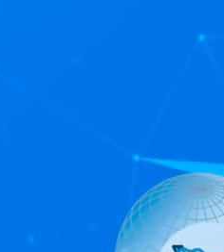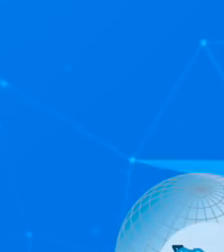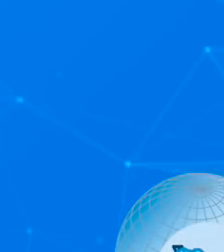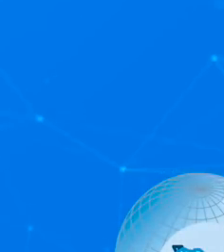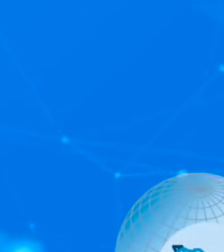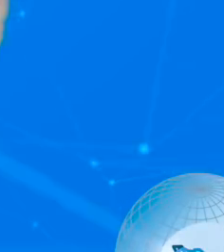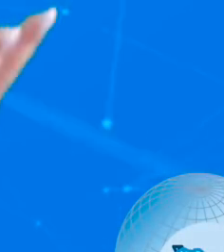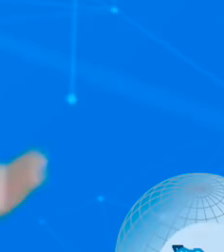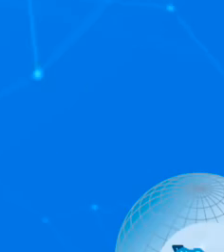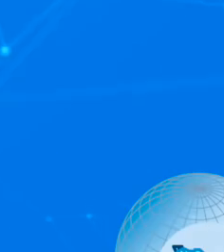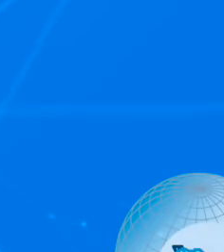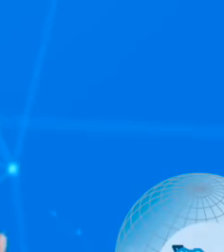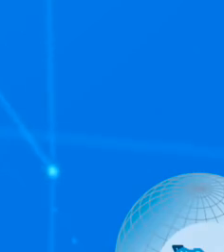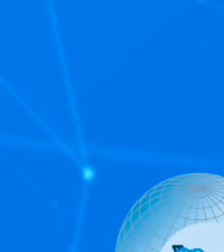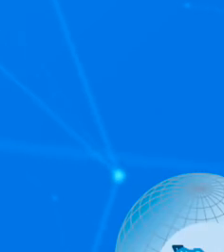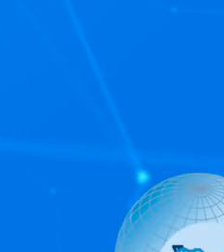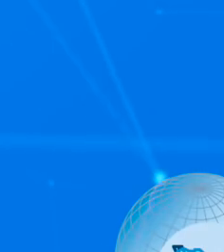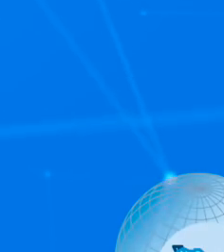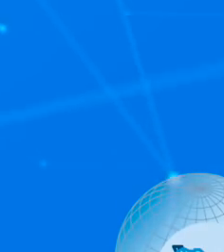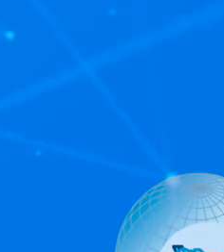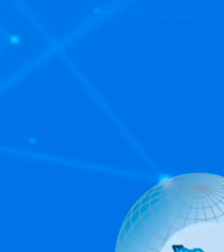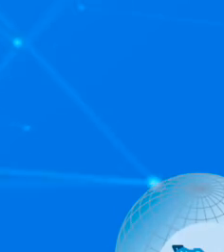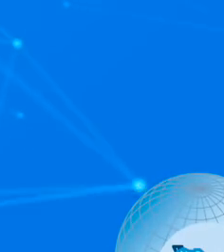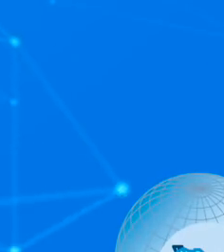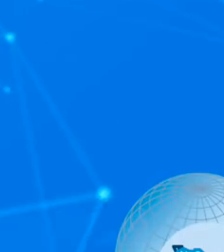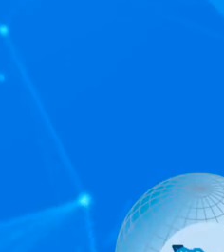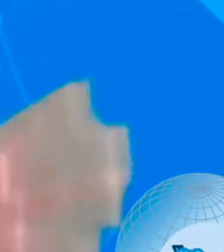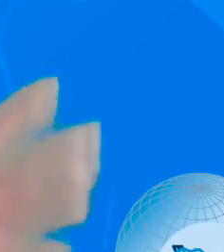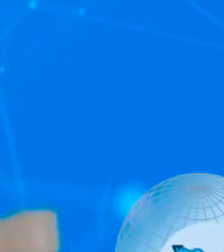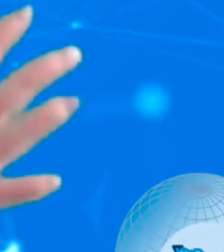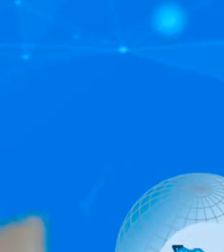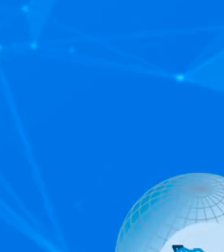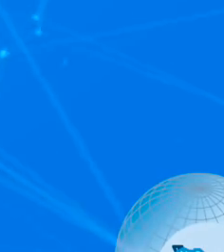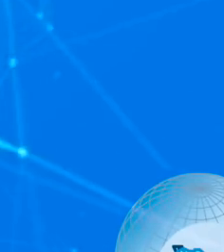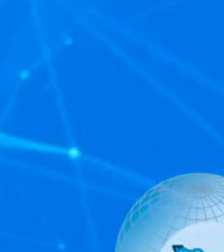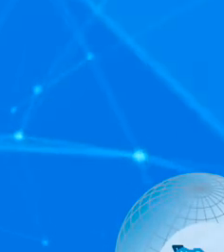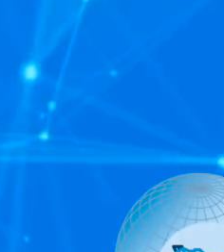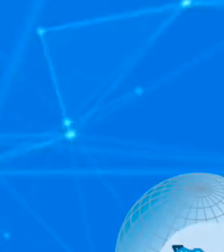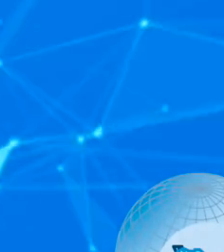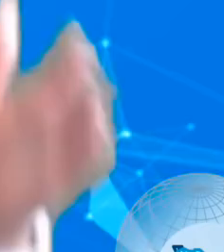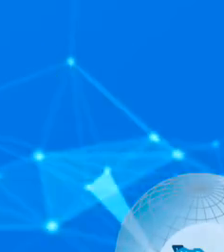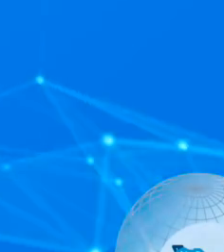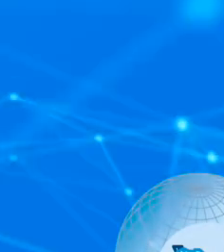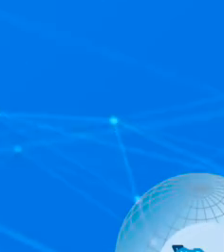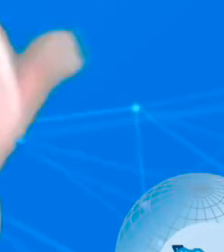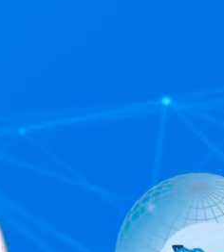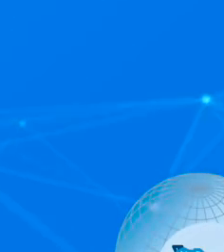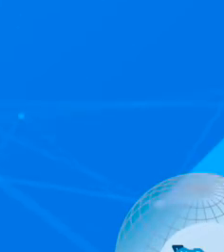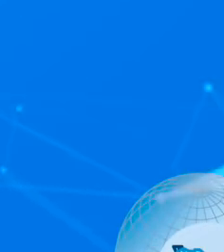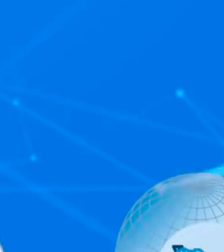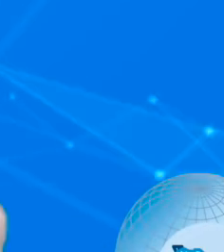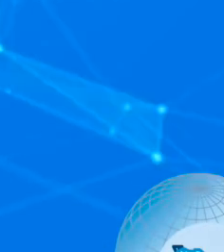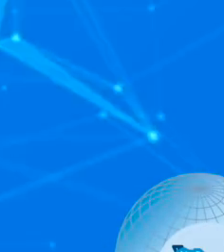respecto a la creación de esta empresa con la que más de alguno va a salir beneficiado, y es que ya van a poder comunicarse adentro y